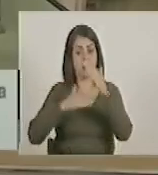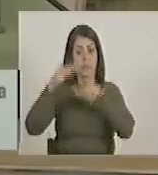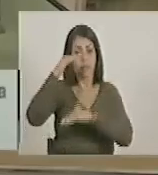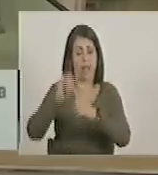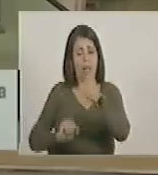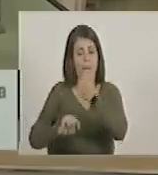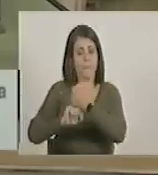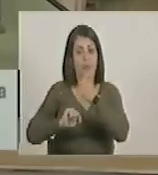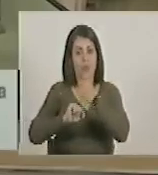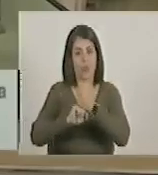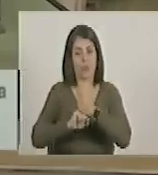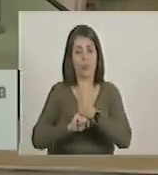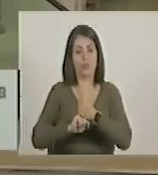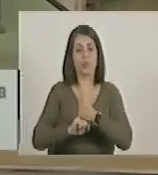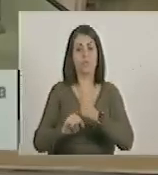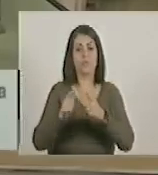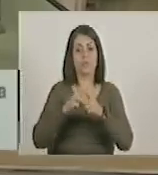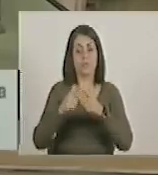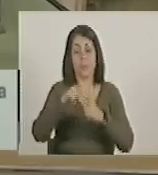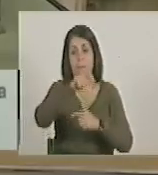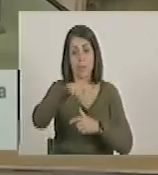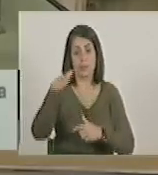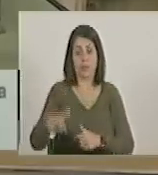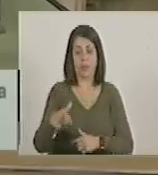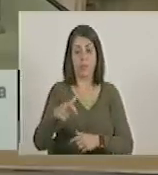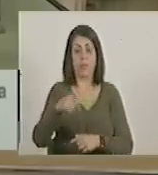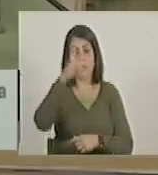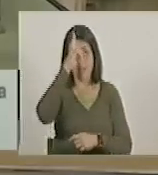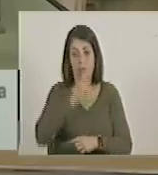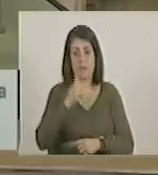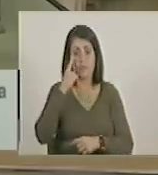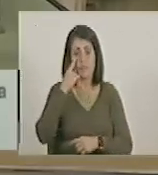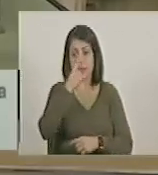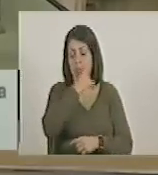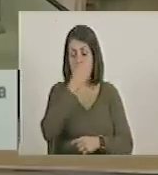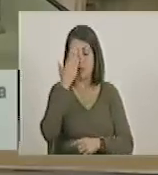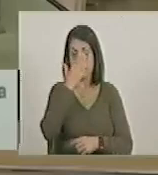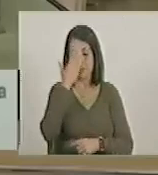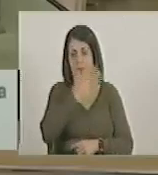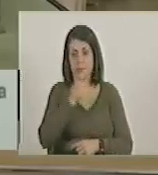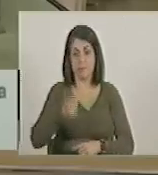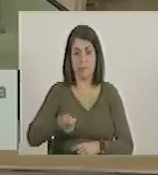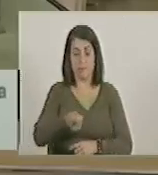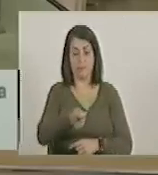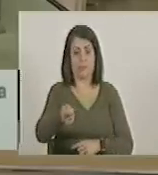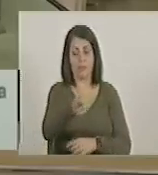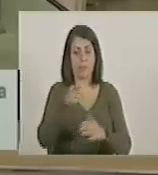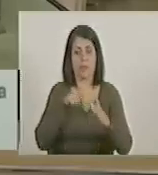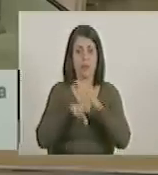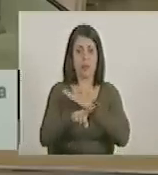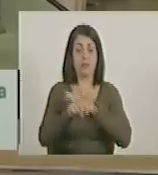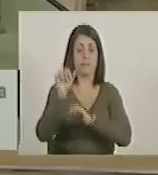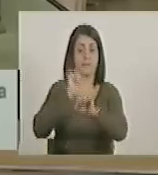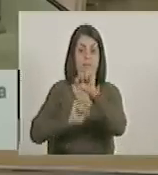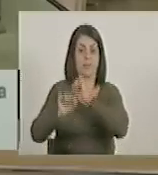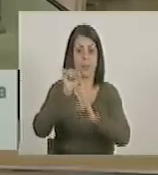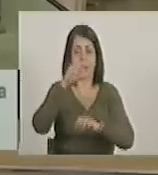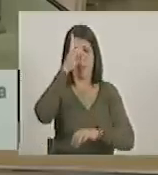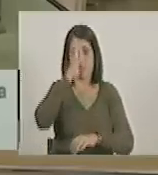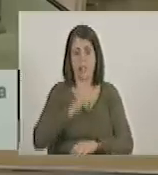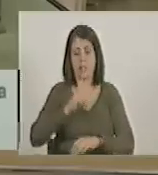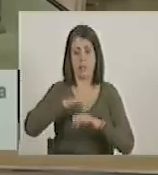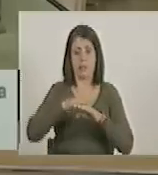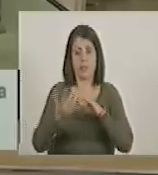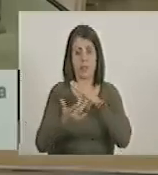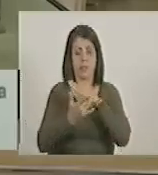de apoyo, guía vidente para personas con discapacidad visual, accesibilidad, prevención de la discapacidad